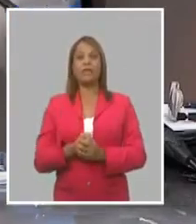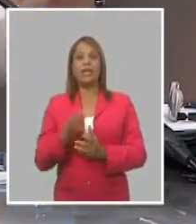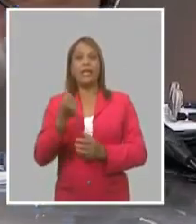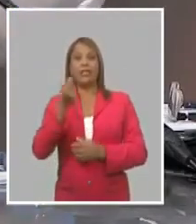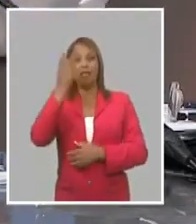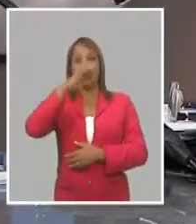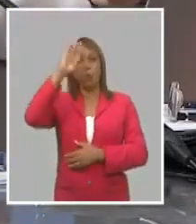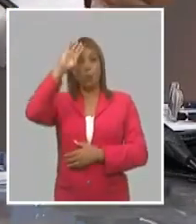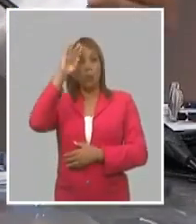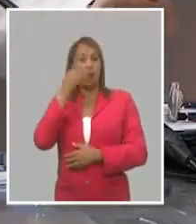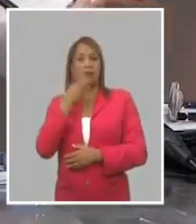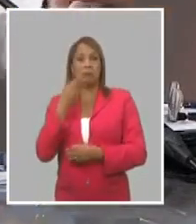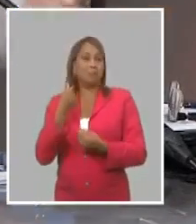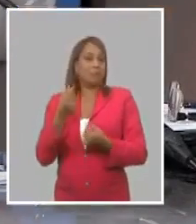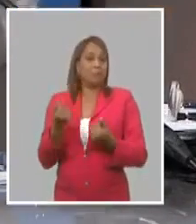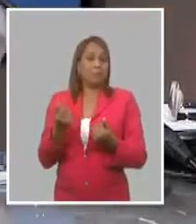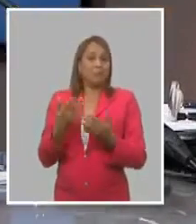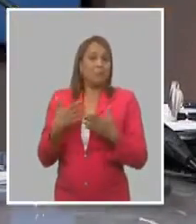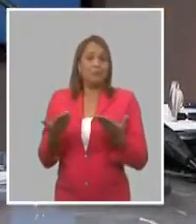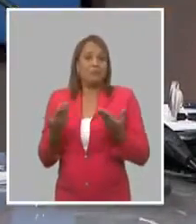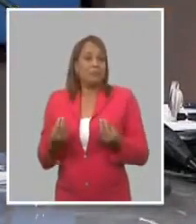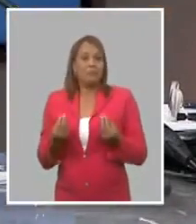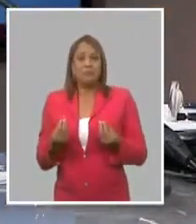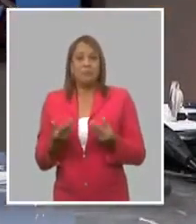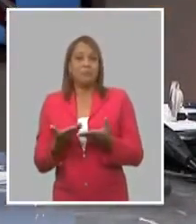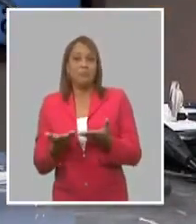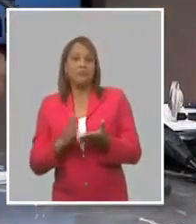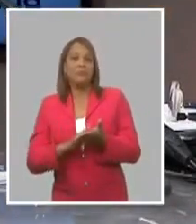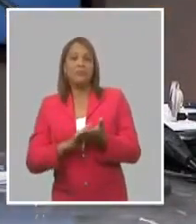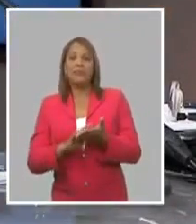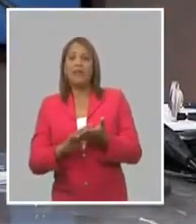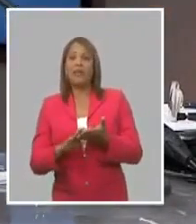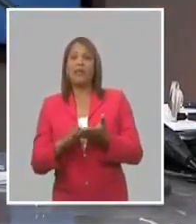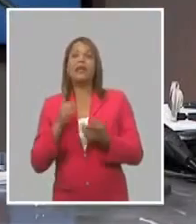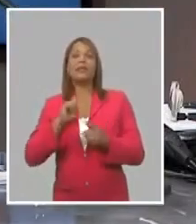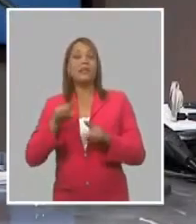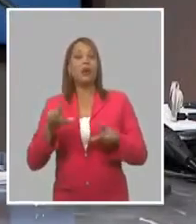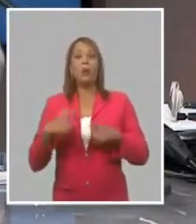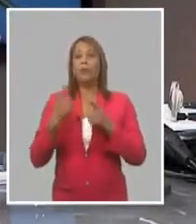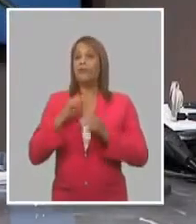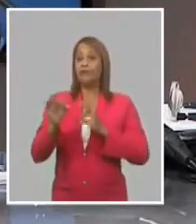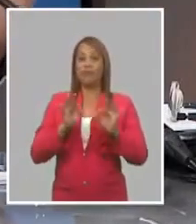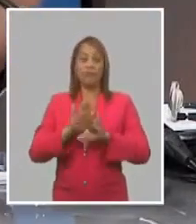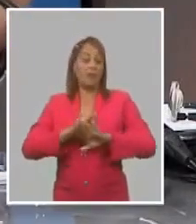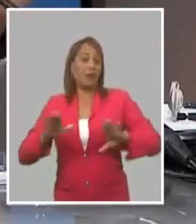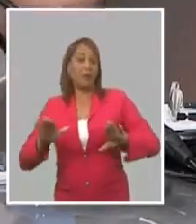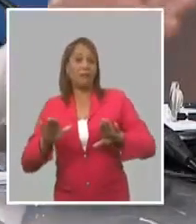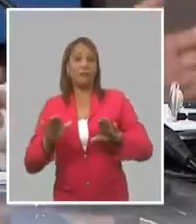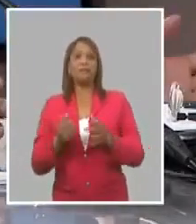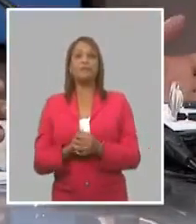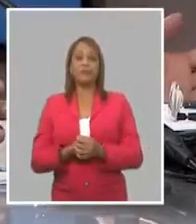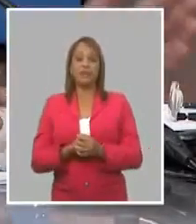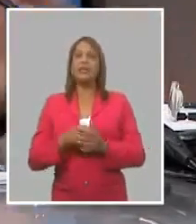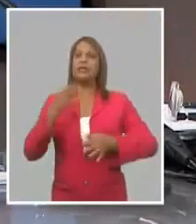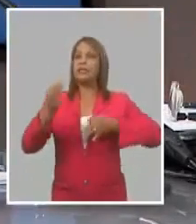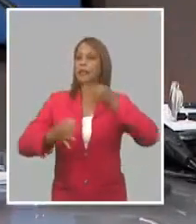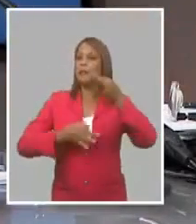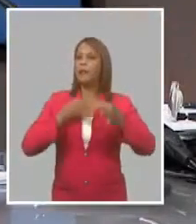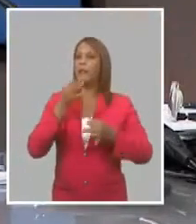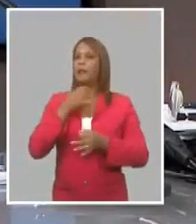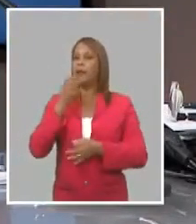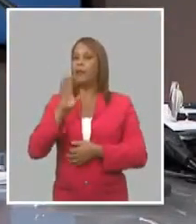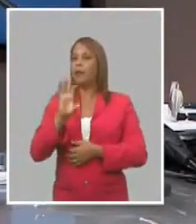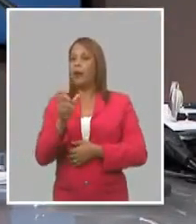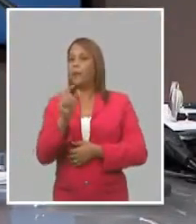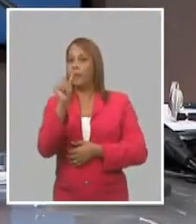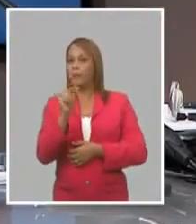tuvo respaldo en economía real que lo respaldara, dejó de cumplir sus funciones y casi siempre, esto lo explicaron los compañeros del